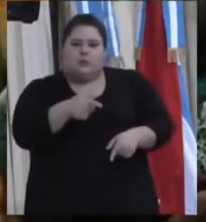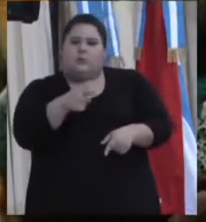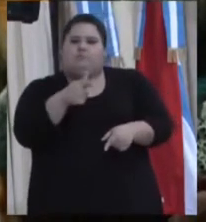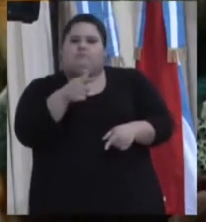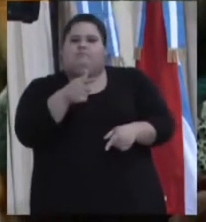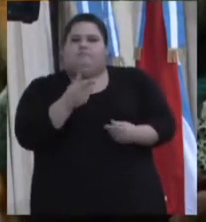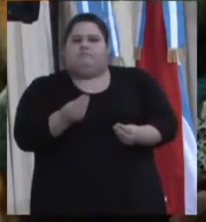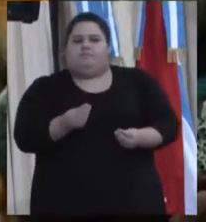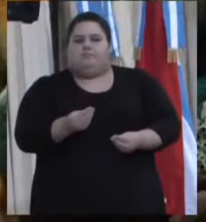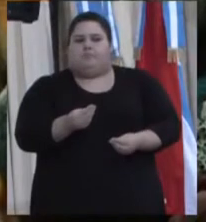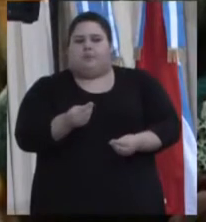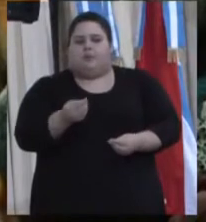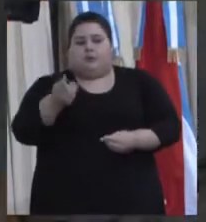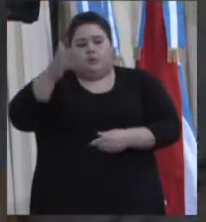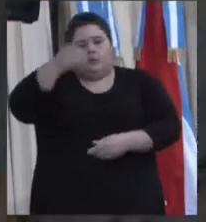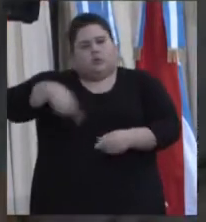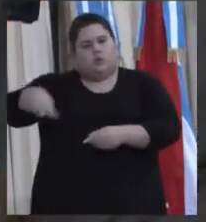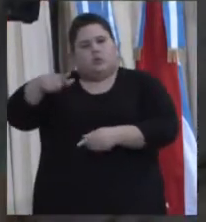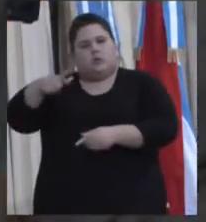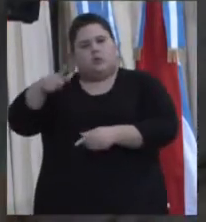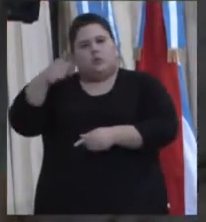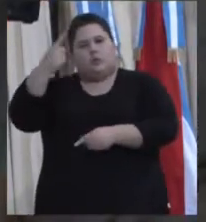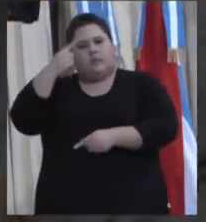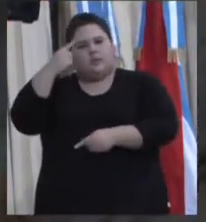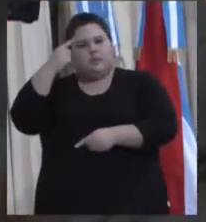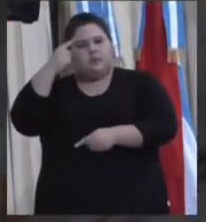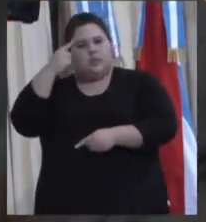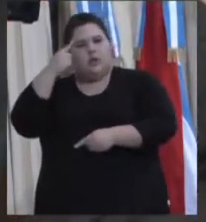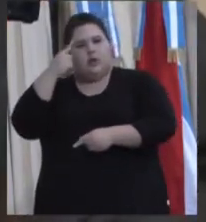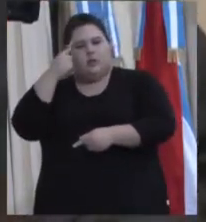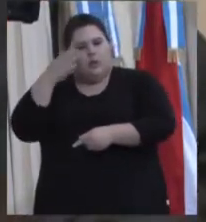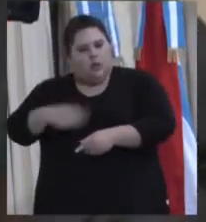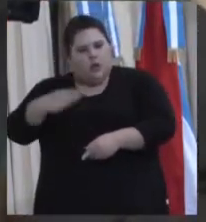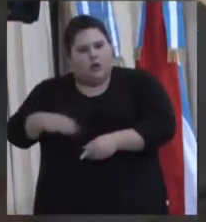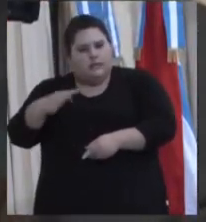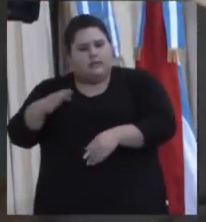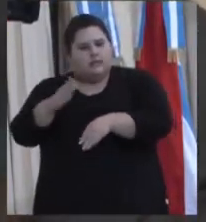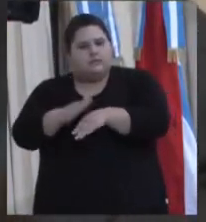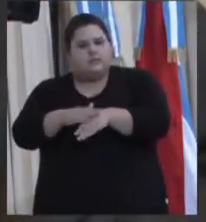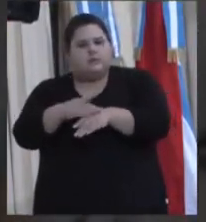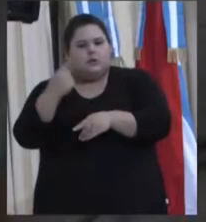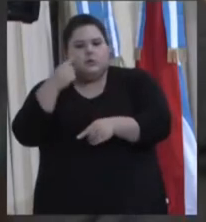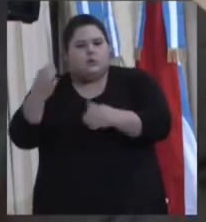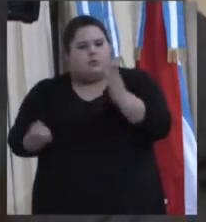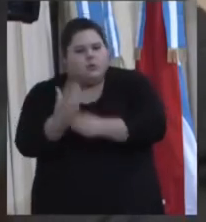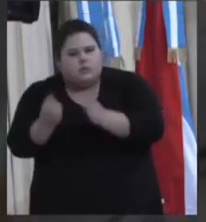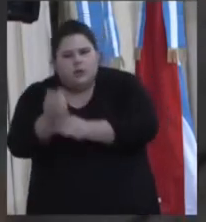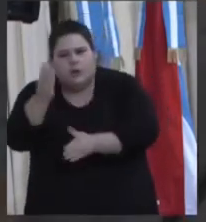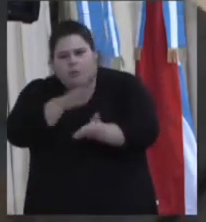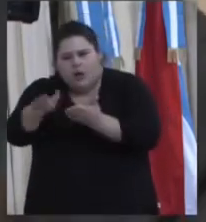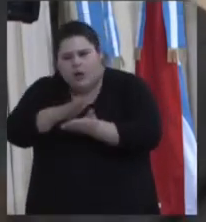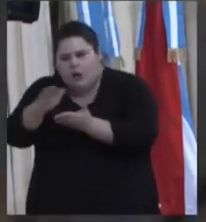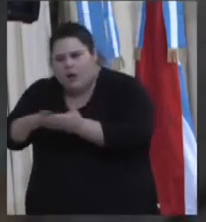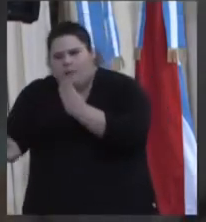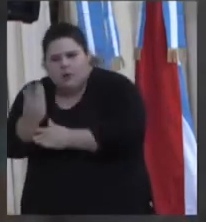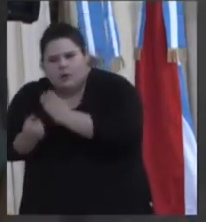donde todo nuestro quehacer está atravesado por un sentido de productividad. Entonces déjenme decir dos cosas que